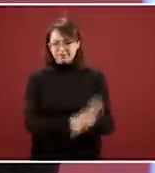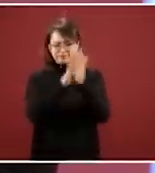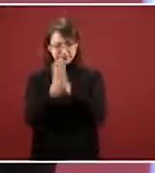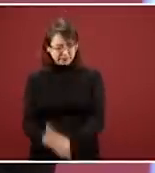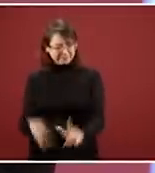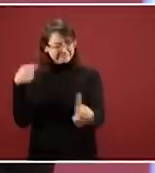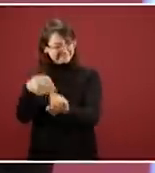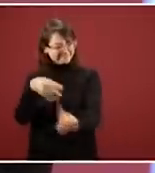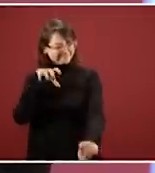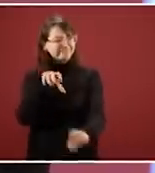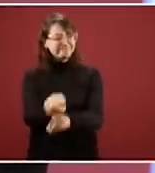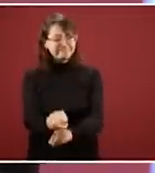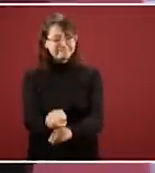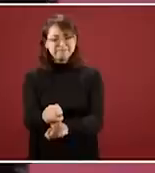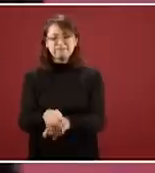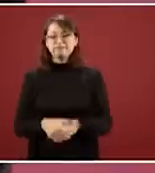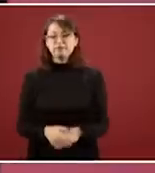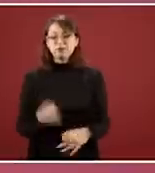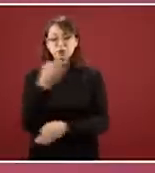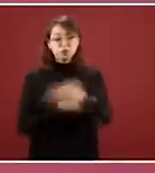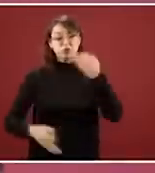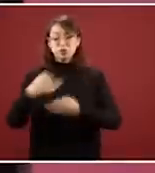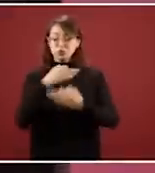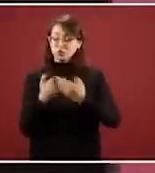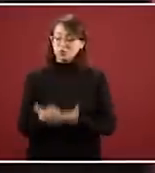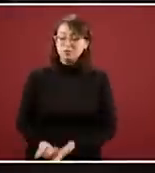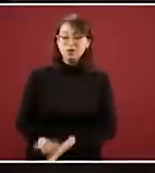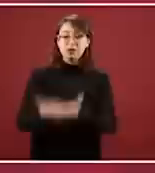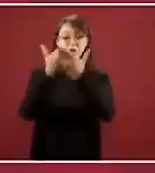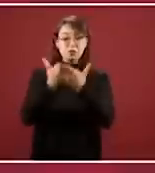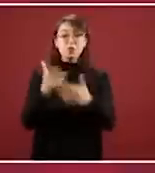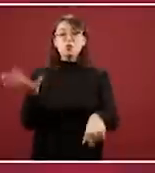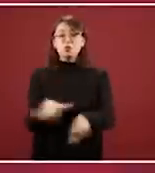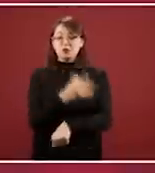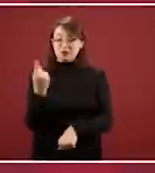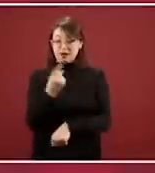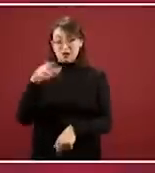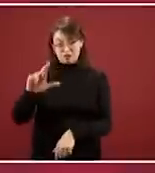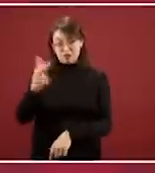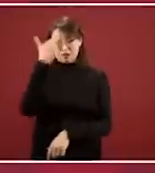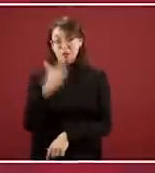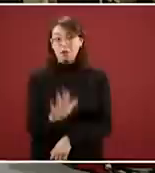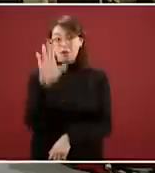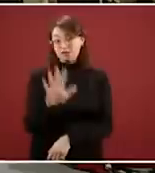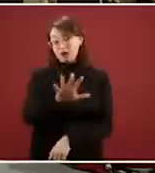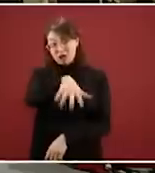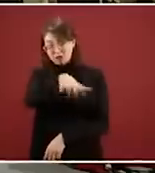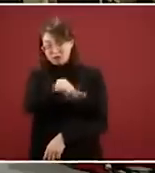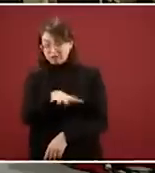país, que todos ayudemos a empujar al elefante,